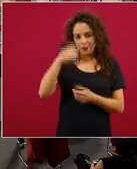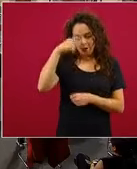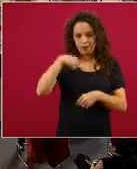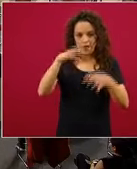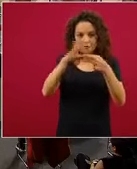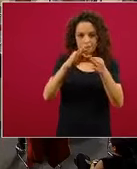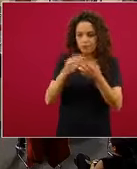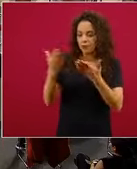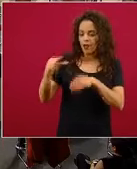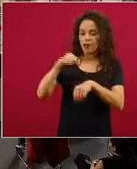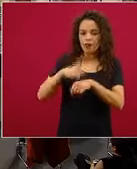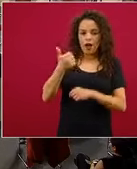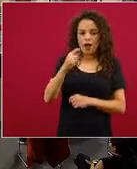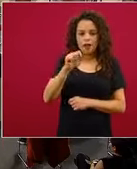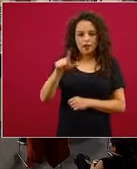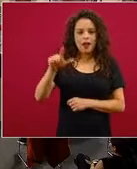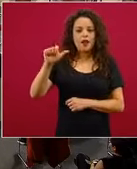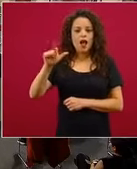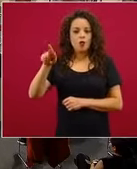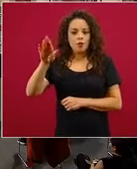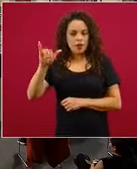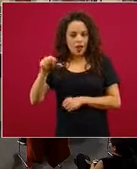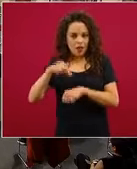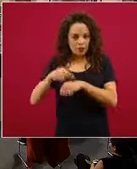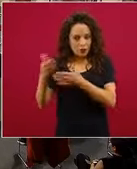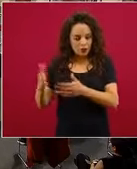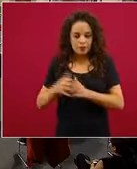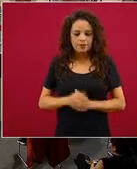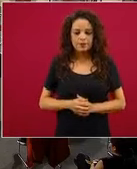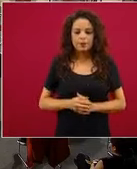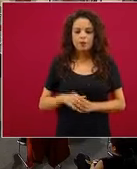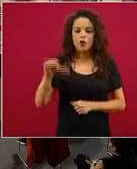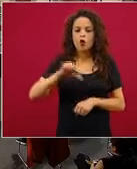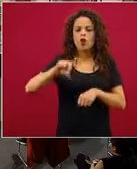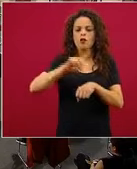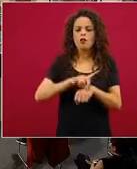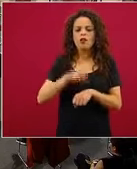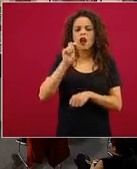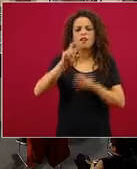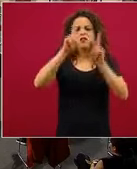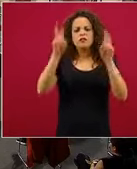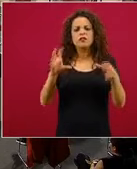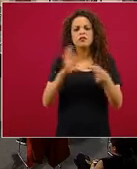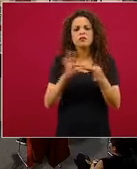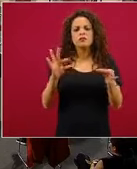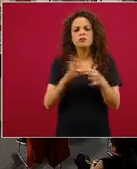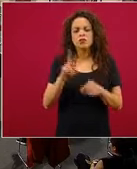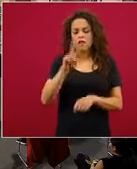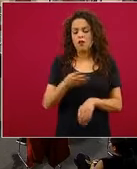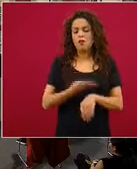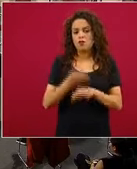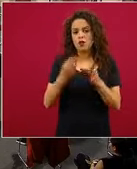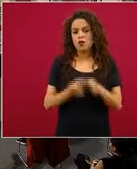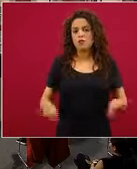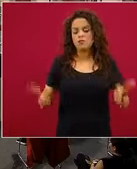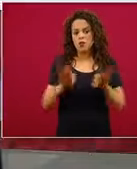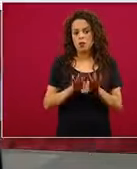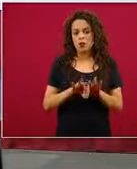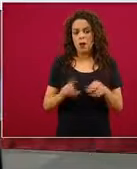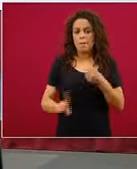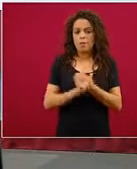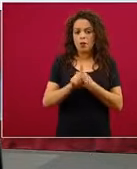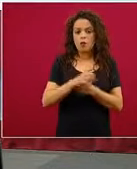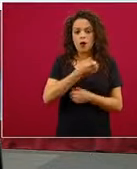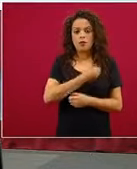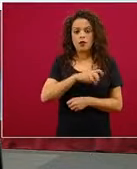al doctor Alomía. Pues miren, el día de hoy venimos a hablar de un tema de gran relevancia, un problema de